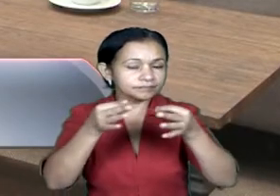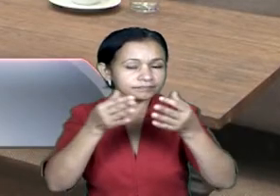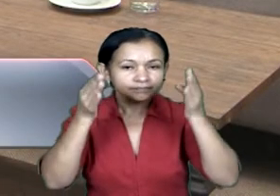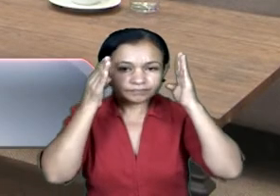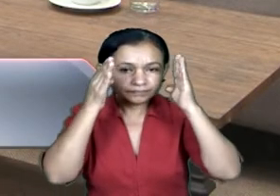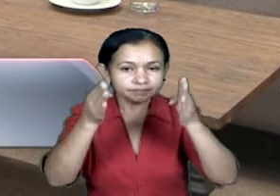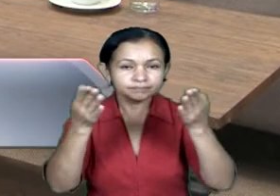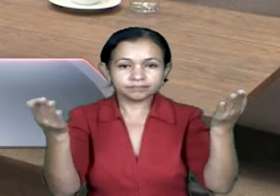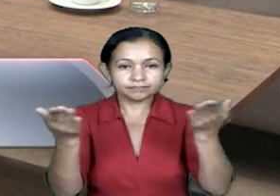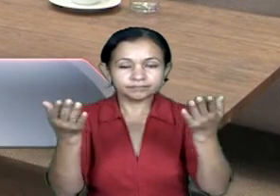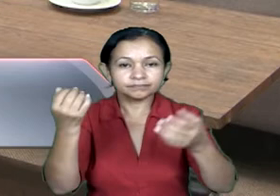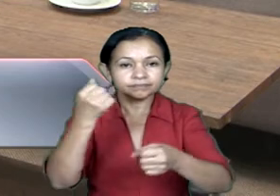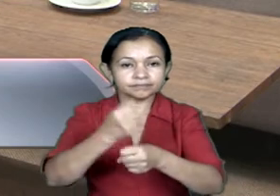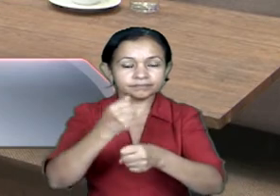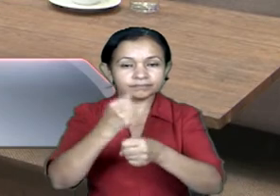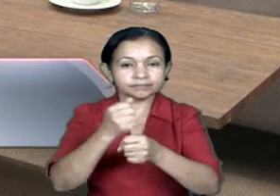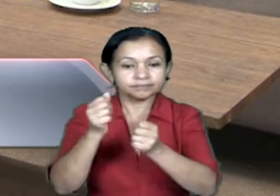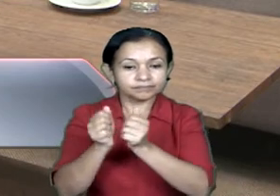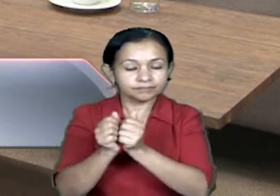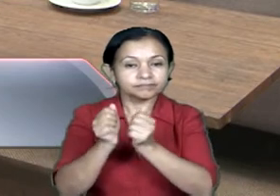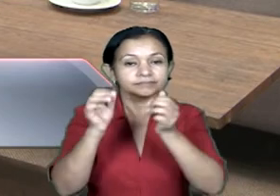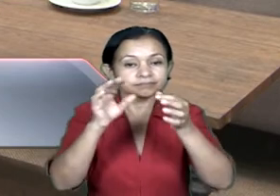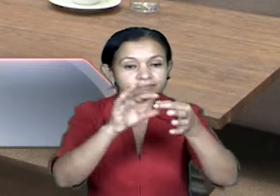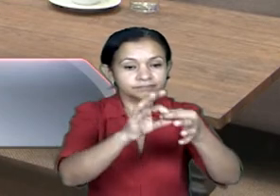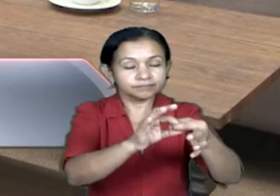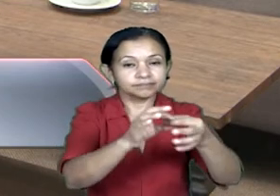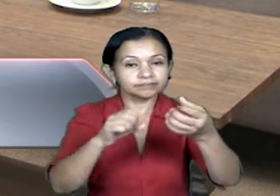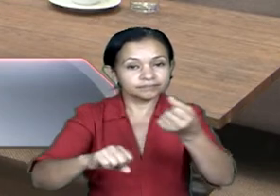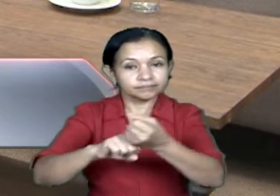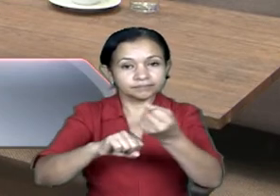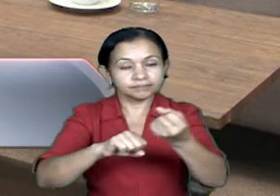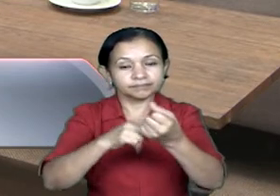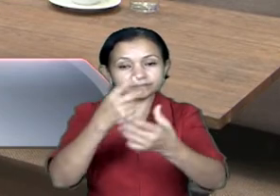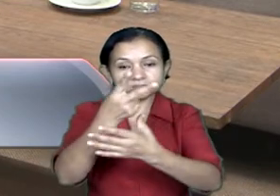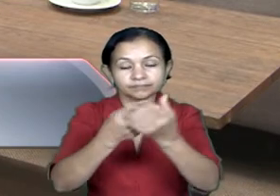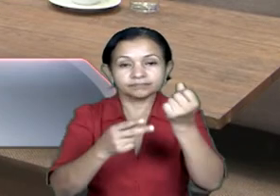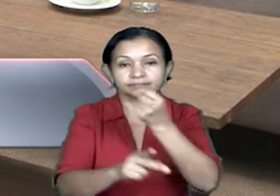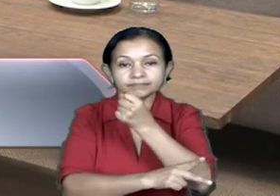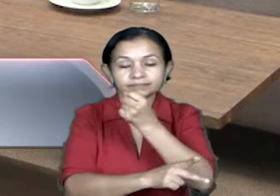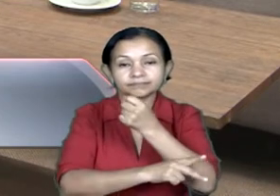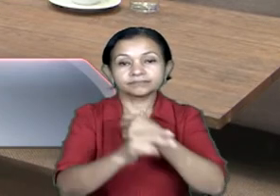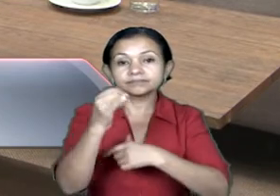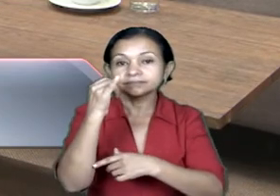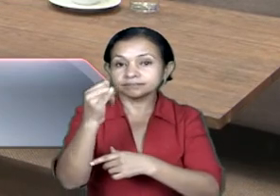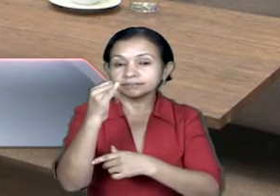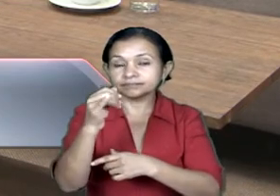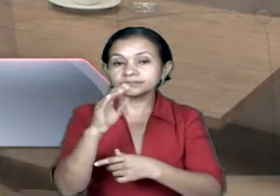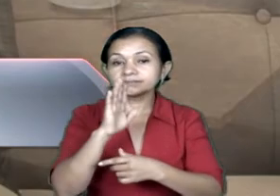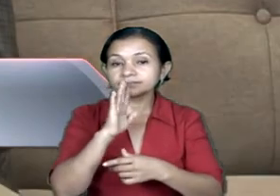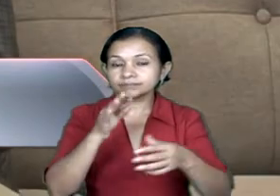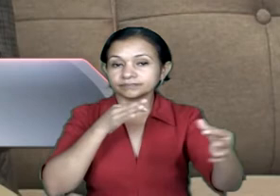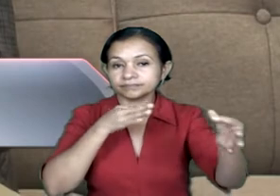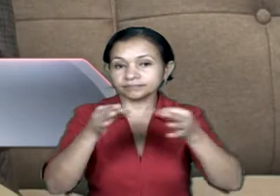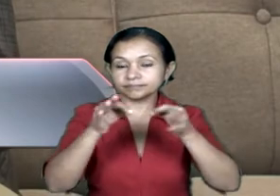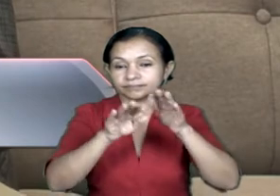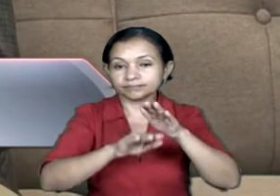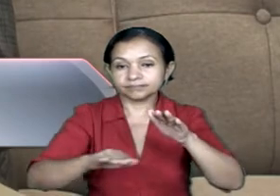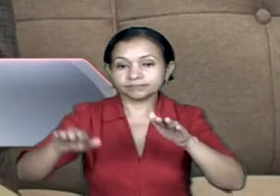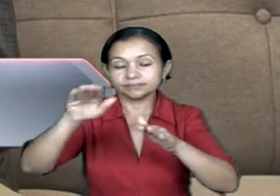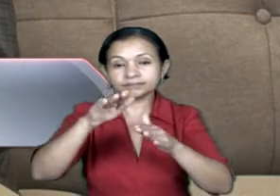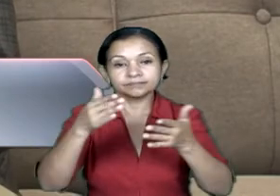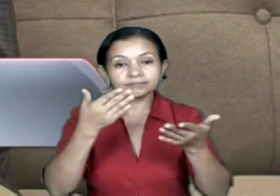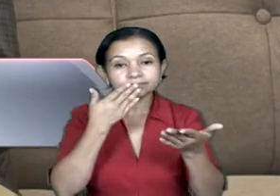enfoque de trabajo que es parte de ese acompañamiento y de esa cooperación entre las 2 naciones? Claro, esa parte yo creo que es más interesante